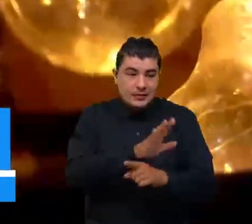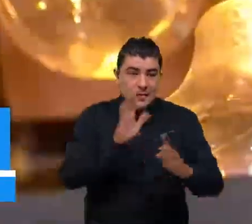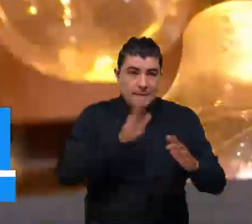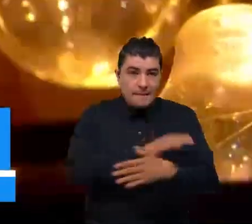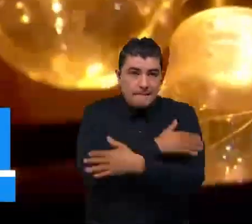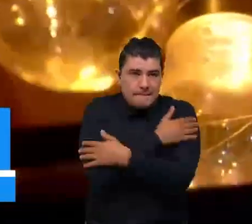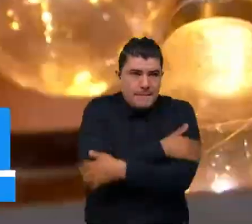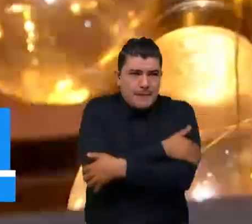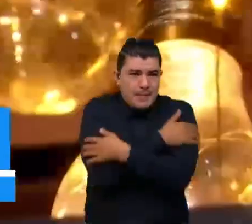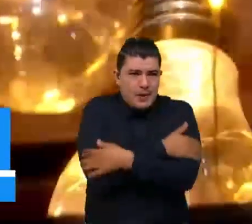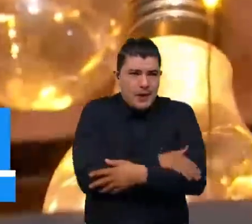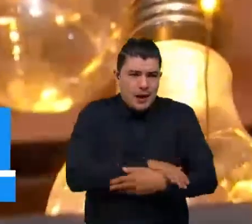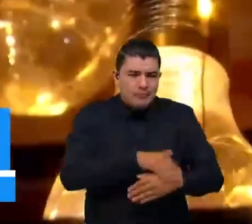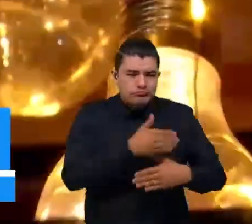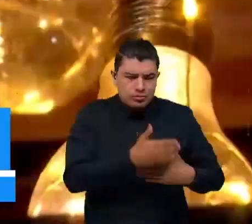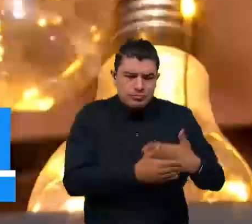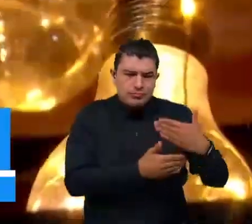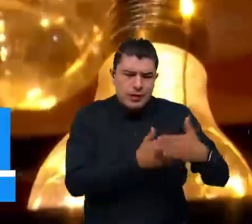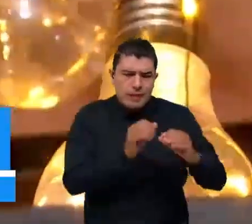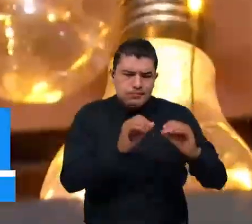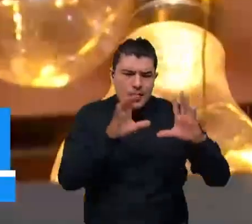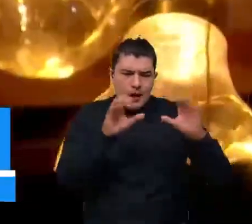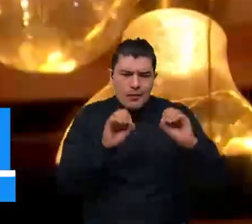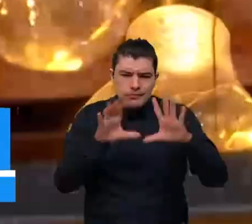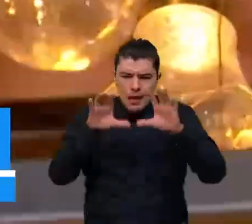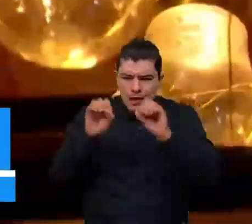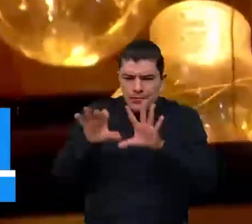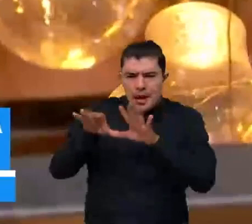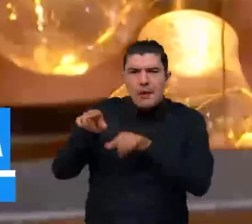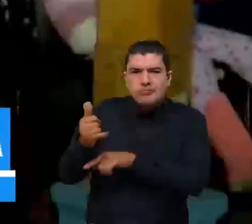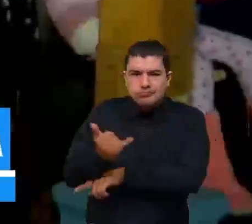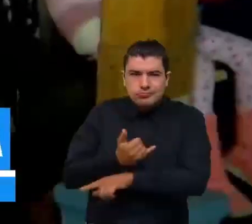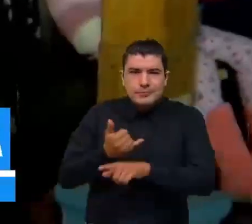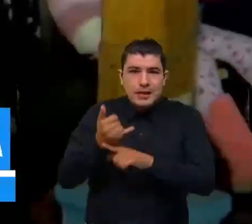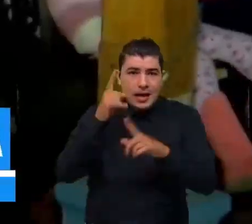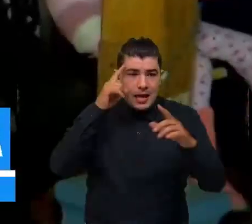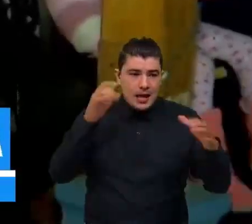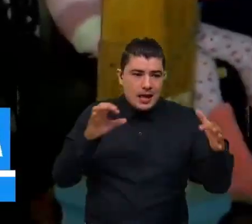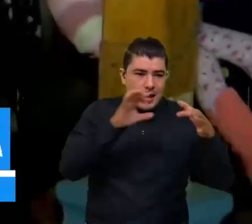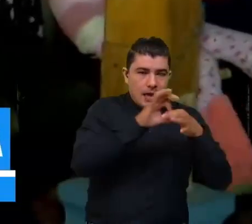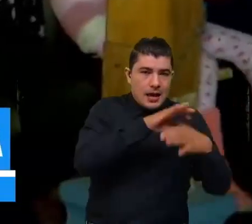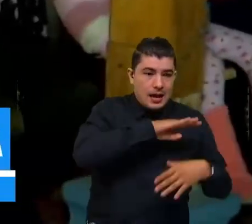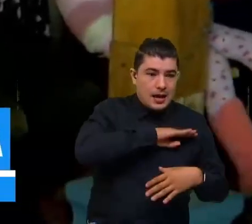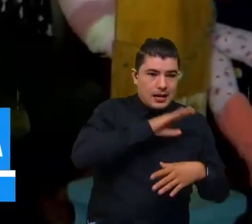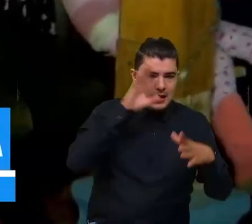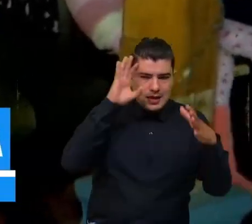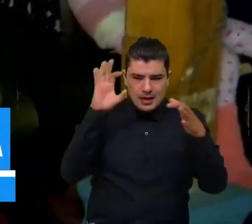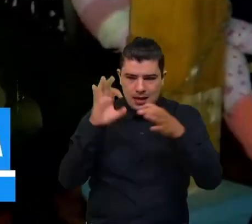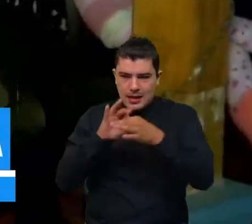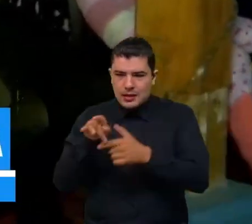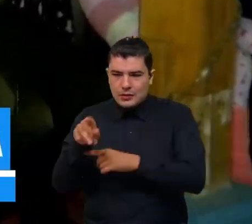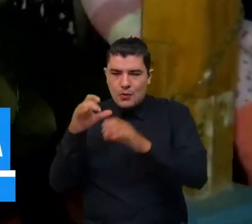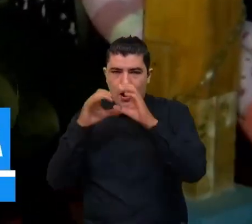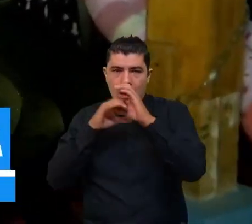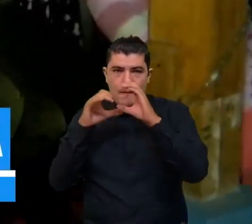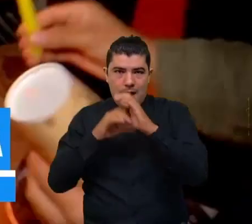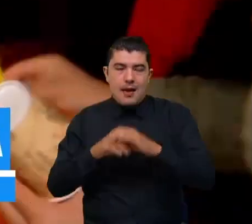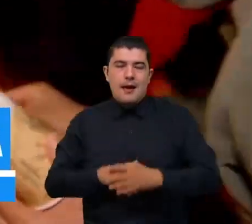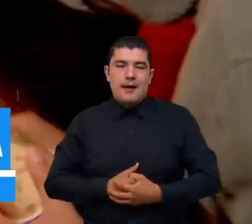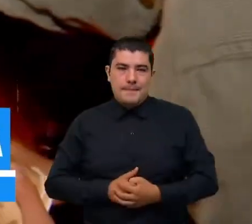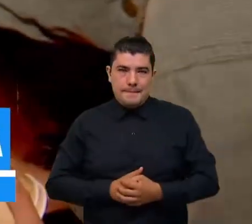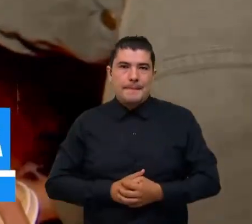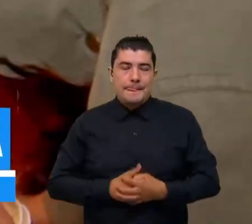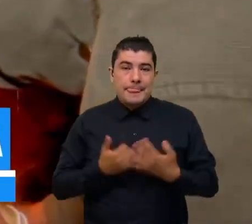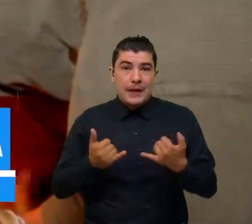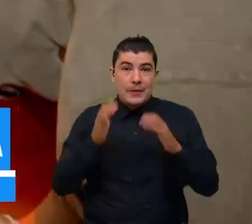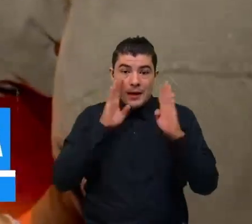El inicio de la Navidad para Pamplona se realizó en la Casa Vélez, sede de la Cámara de Comercio. Allí las autoridades hablaron de los planes operativos que se tienen